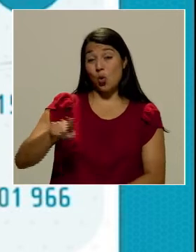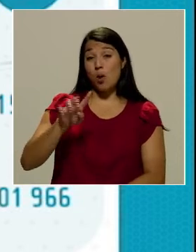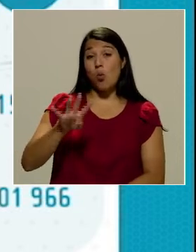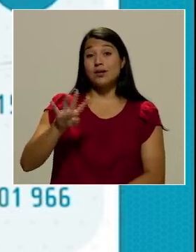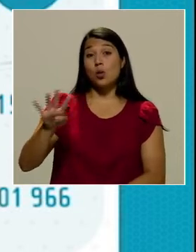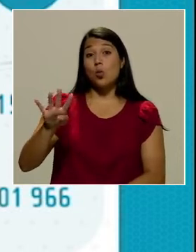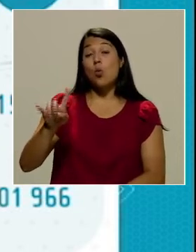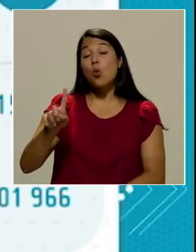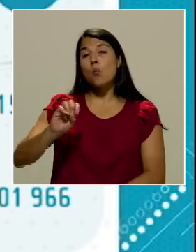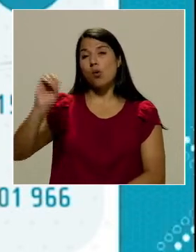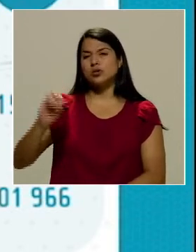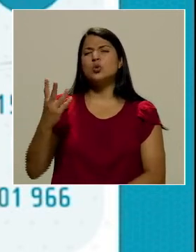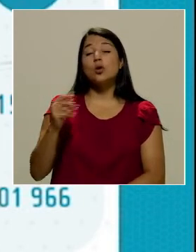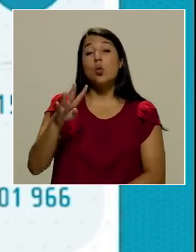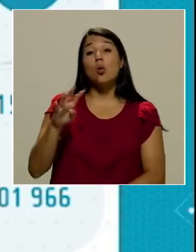21,41% con una población de